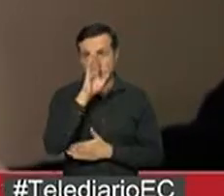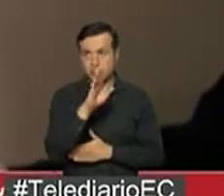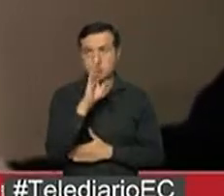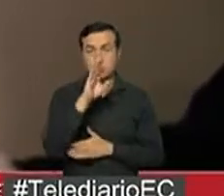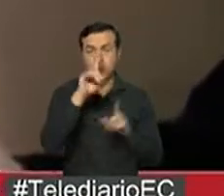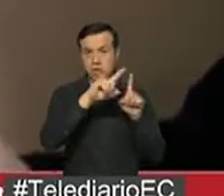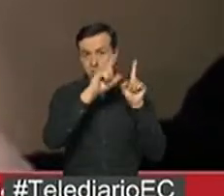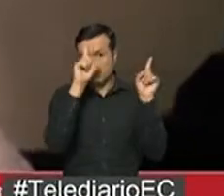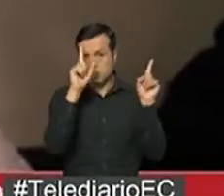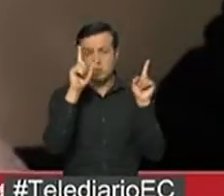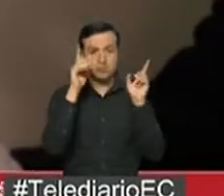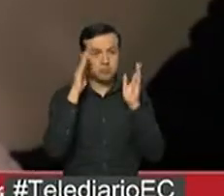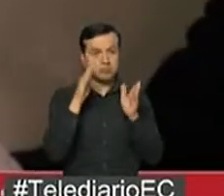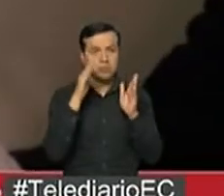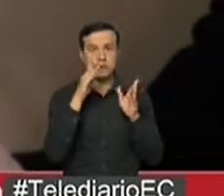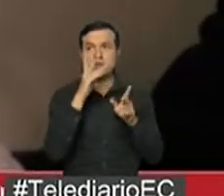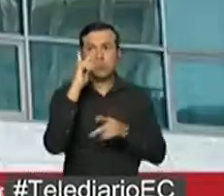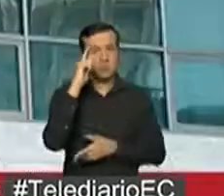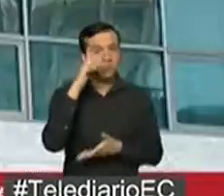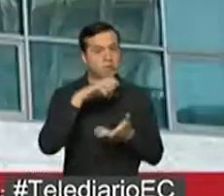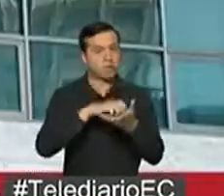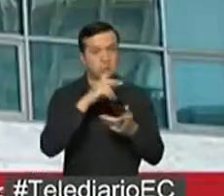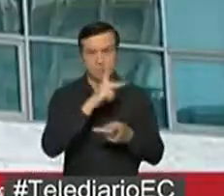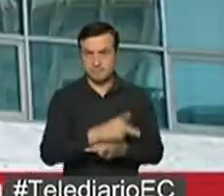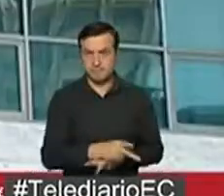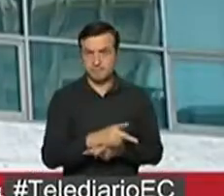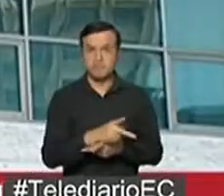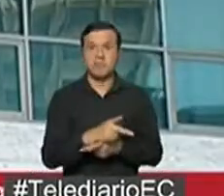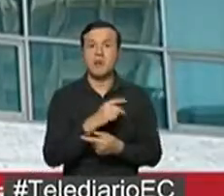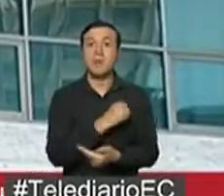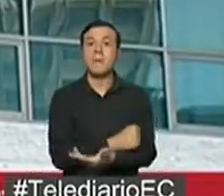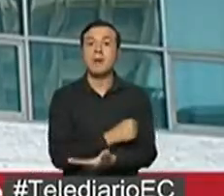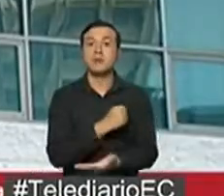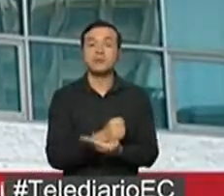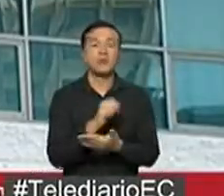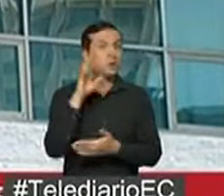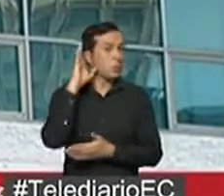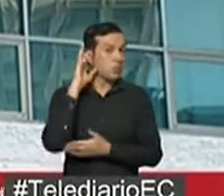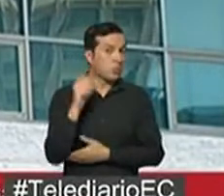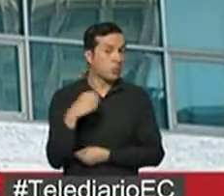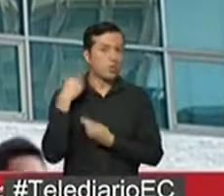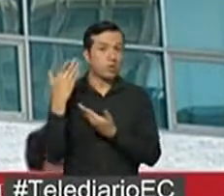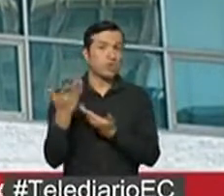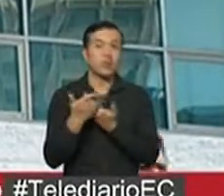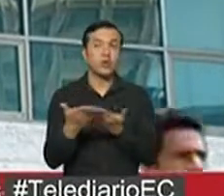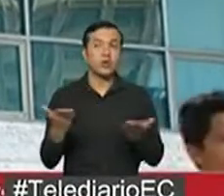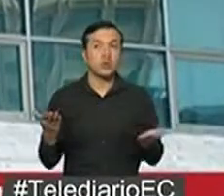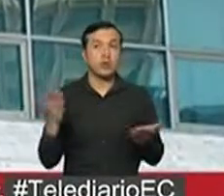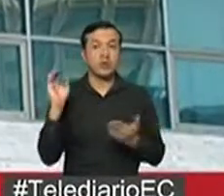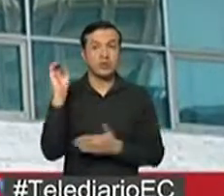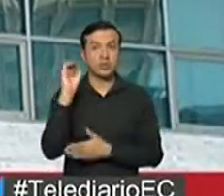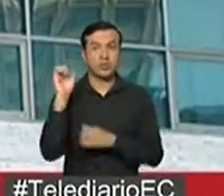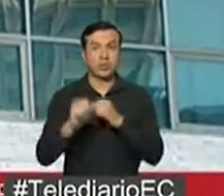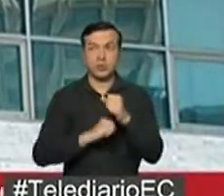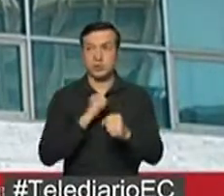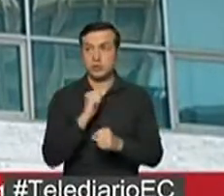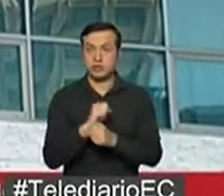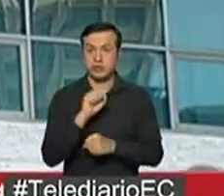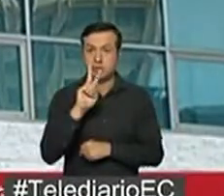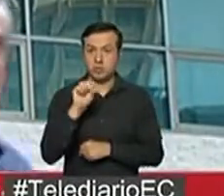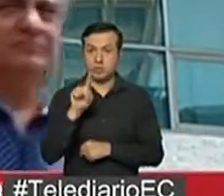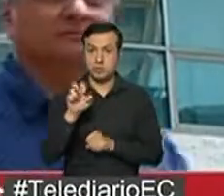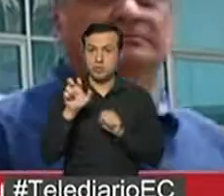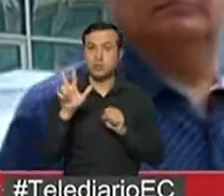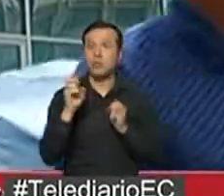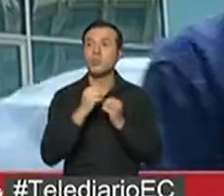la empresa en defender los intereses del estrado pero por uno el poliducto pascuales cuenca fue adjudicada a odebrecht en octubre del 2013 por